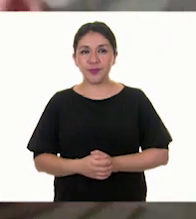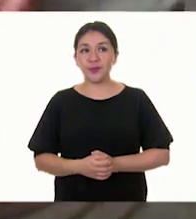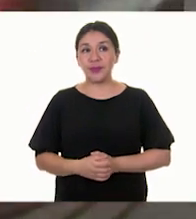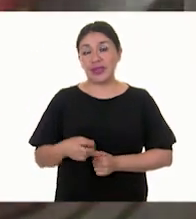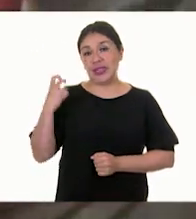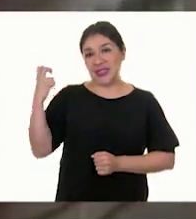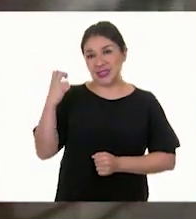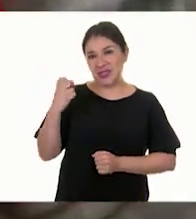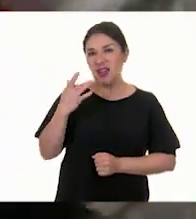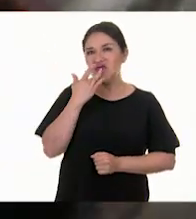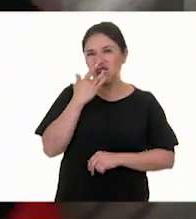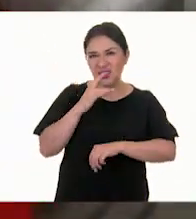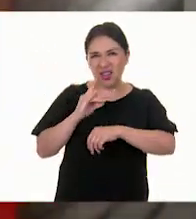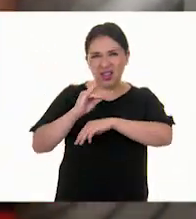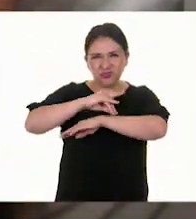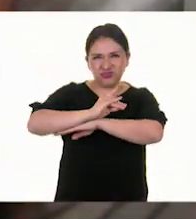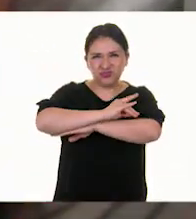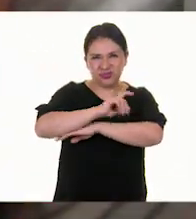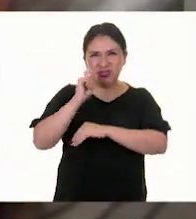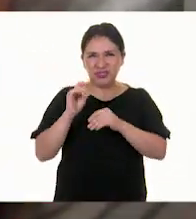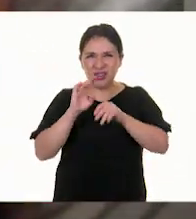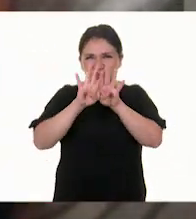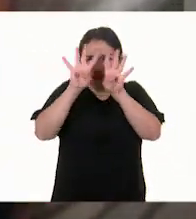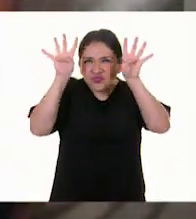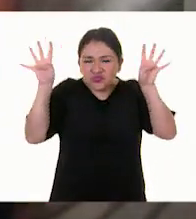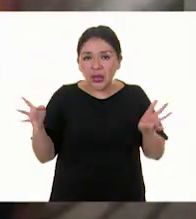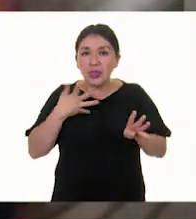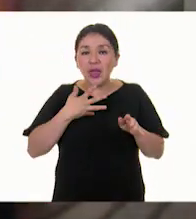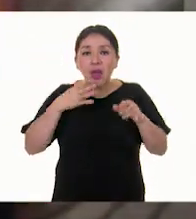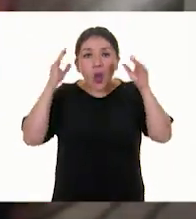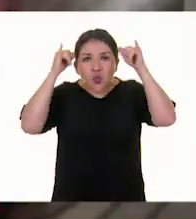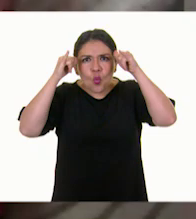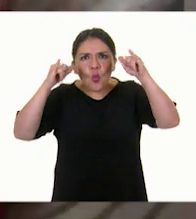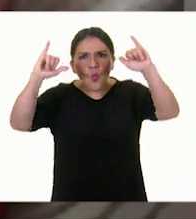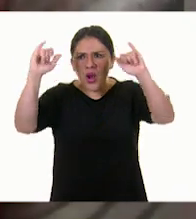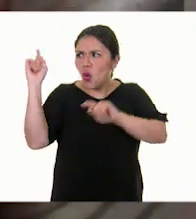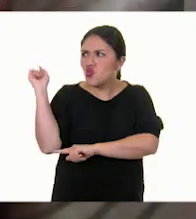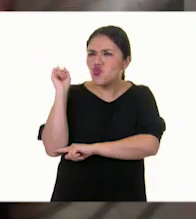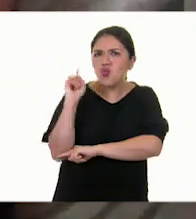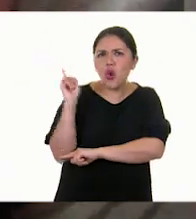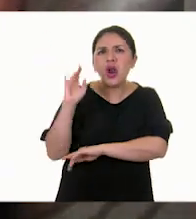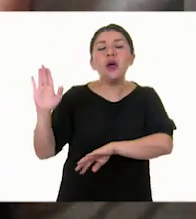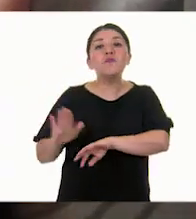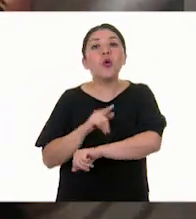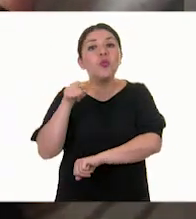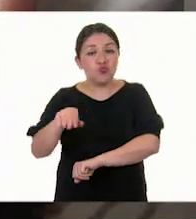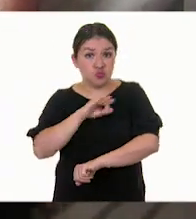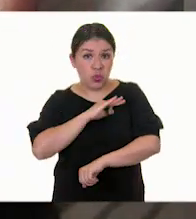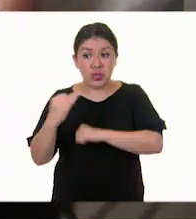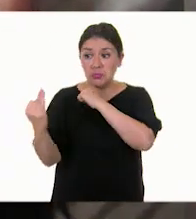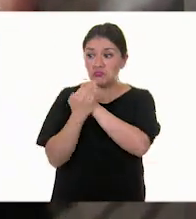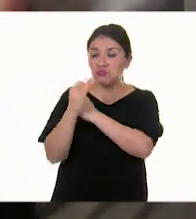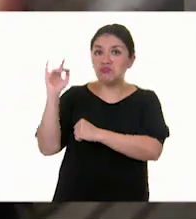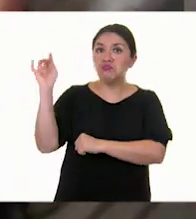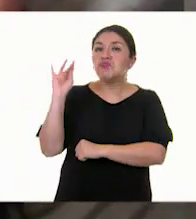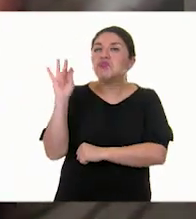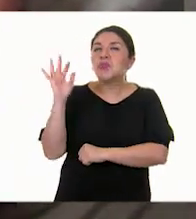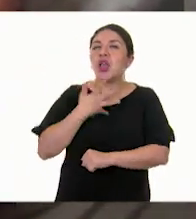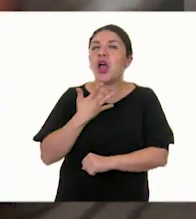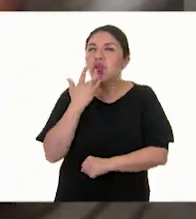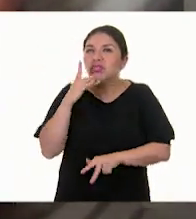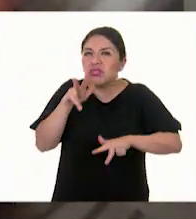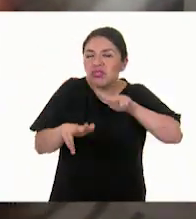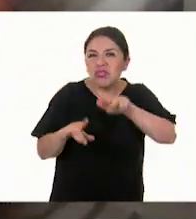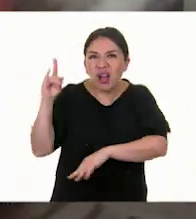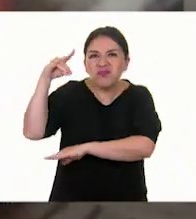Estegosaurio. Tiene dos cuernos en su cola porque se puede defender de unos dinosaurios